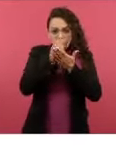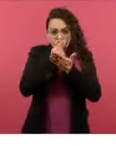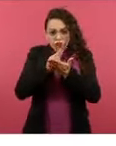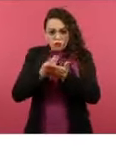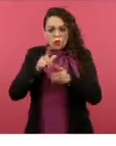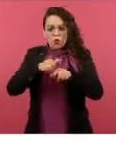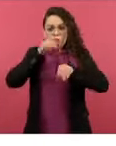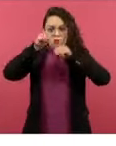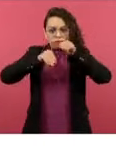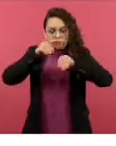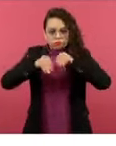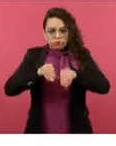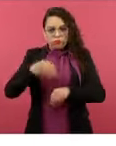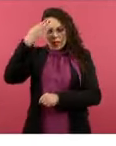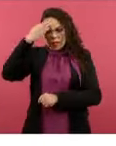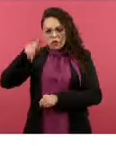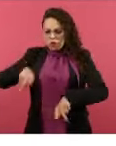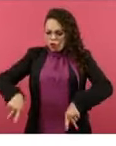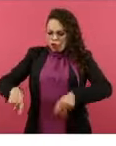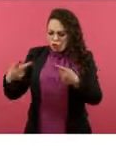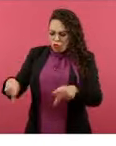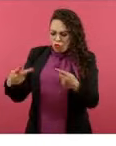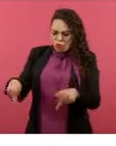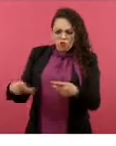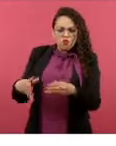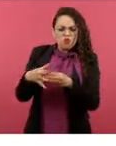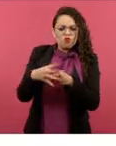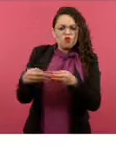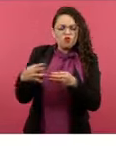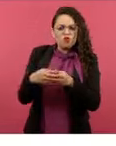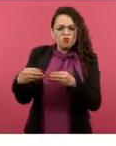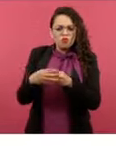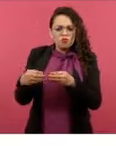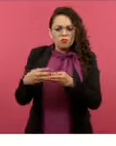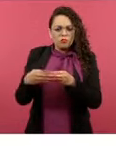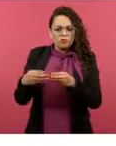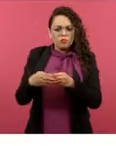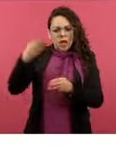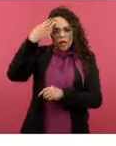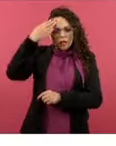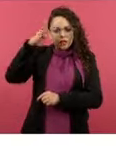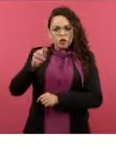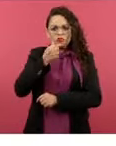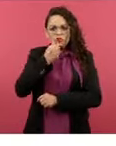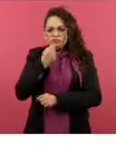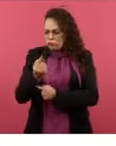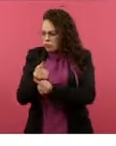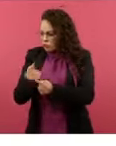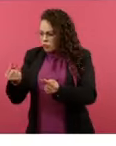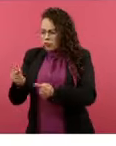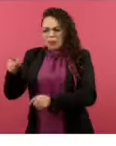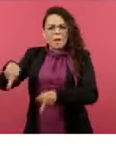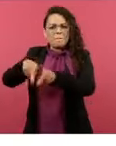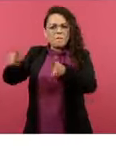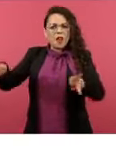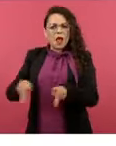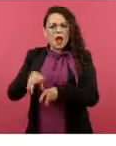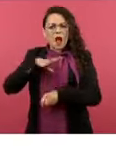frutos y una señora con una niña y un niño en una plaza donde hay un mercado. ¿Qué lugar